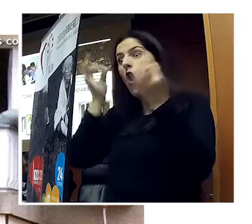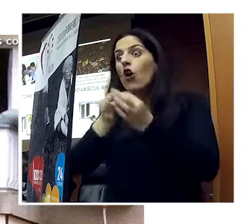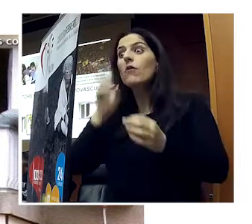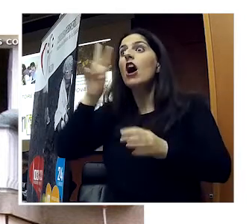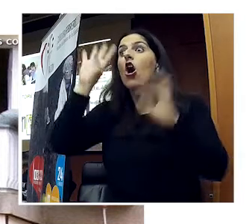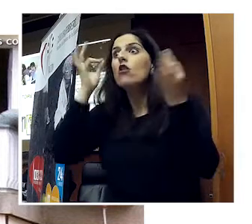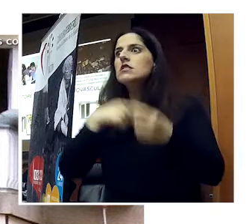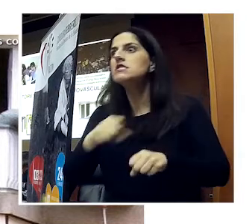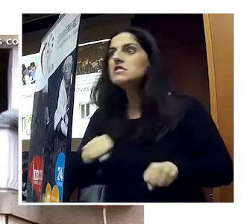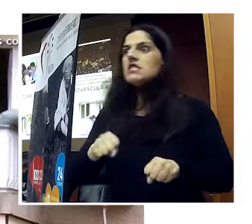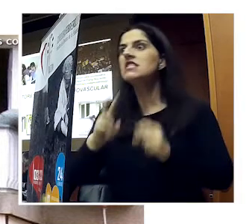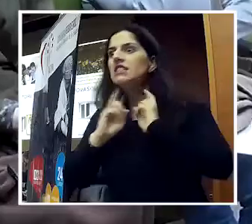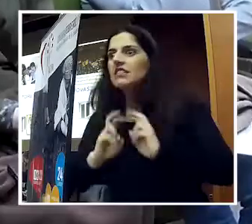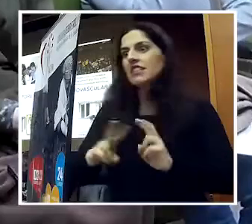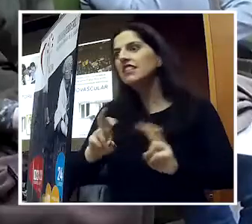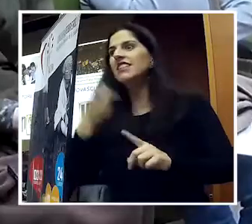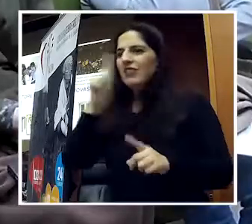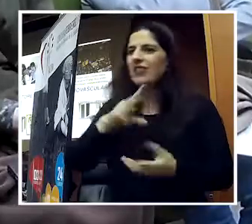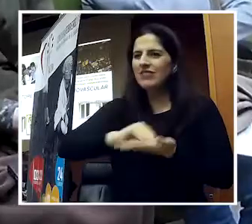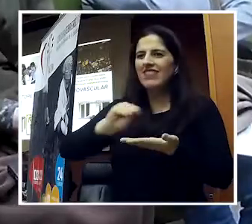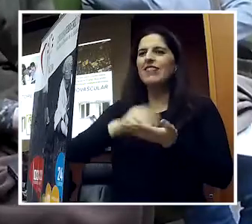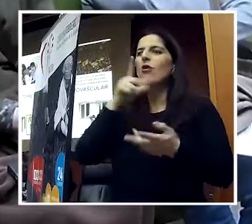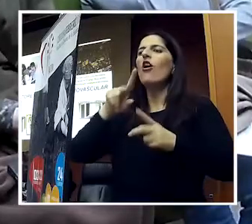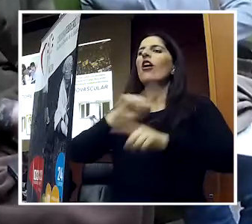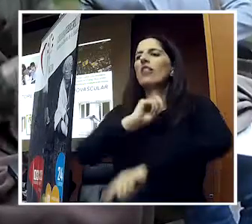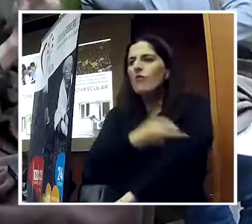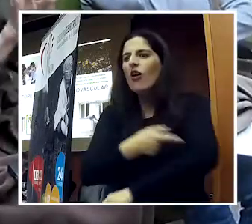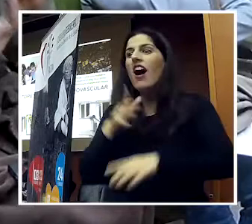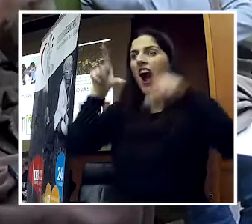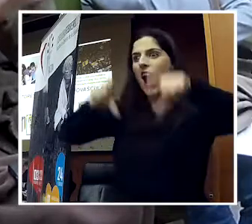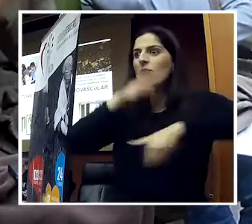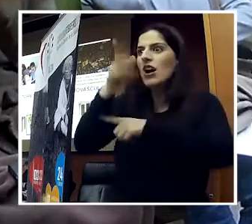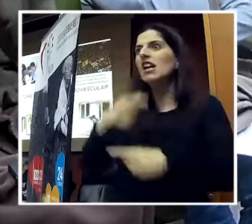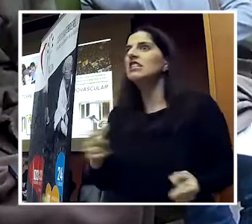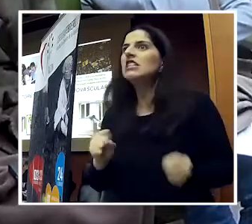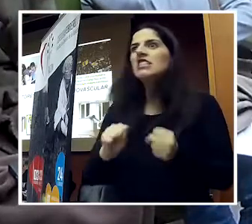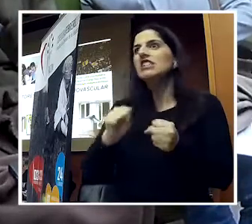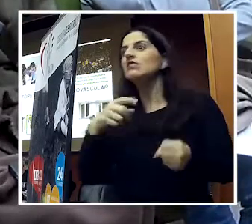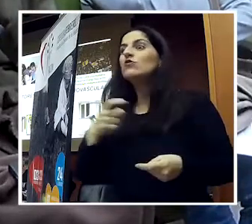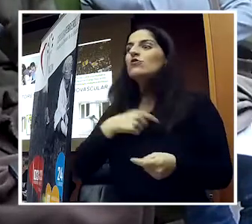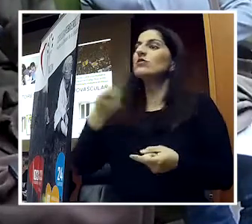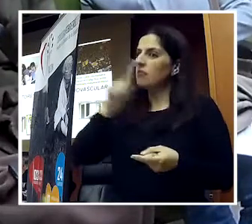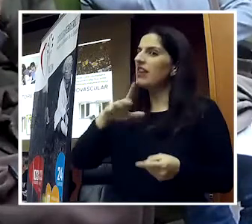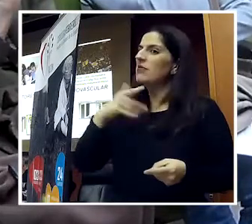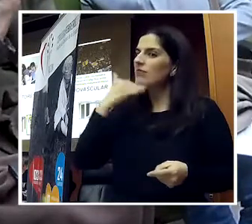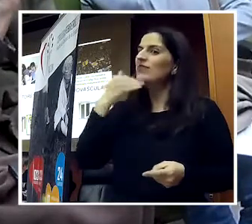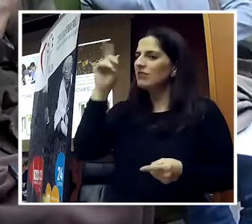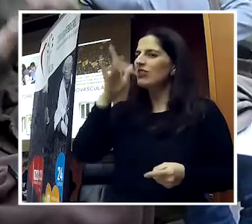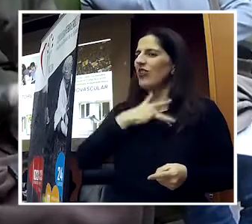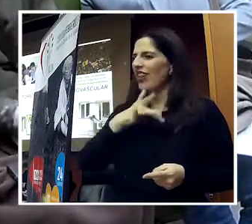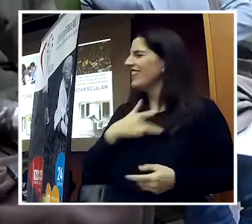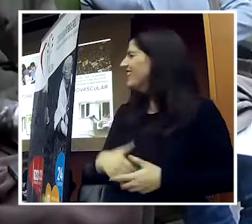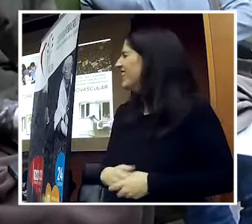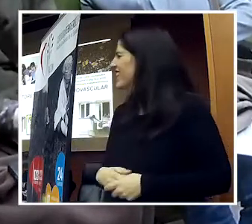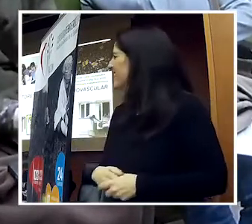padecer también es verdaderamente problemático ir todos los domingos al estadio a ver nuestro Córdoba, porque desde luego eso sí que en algunas ocasiones